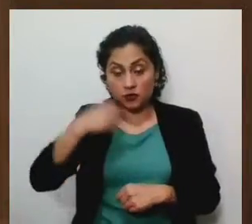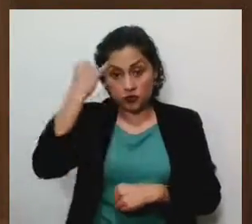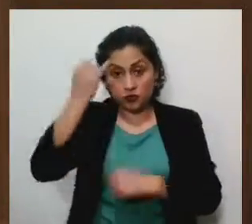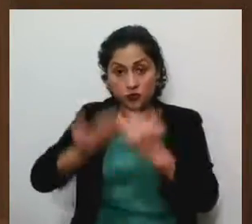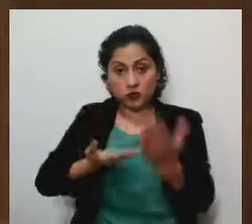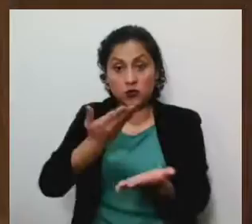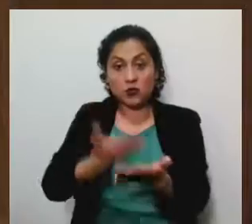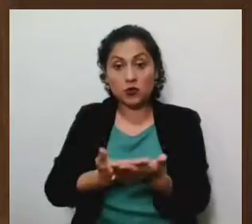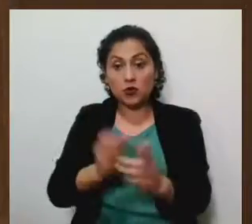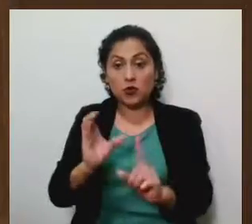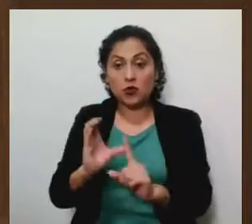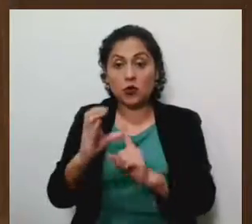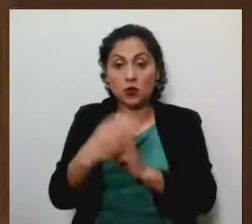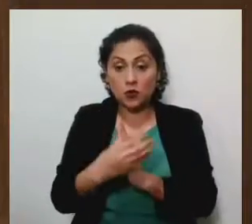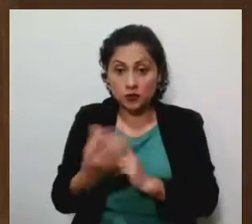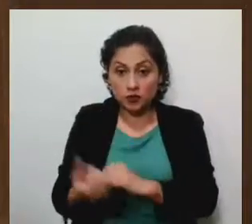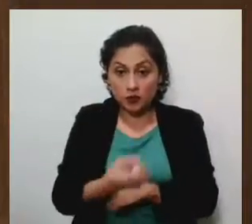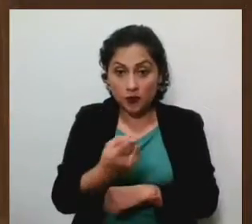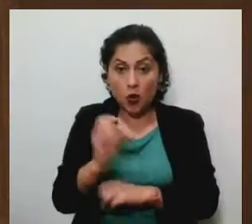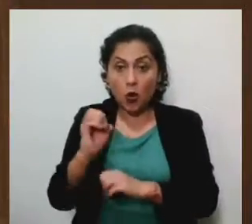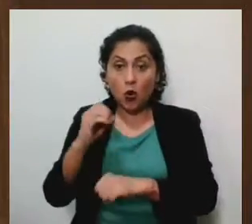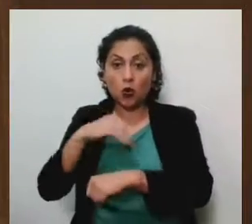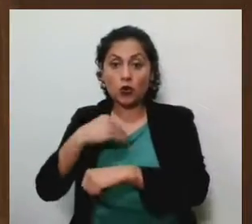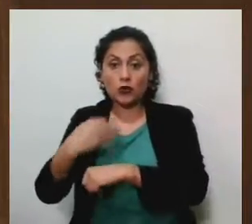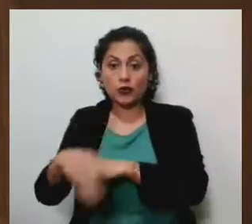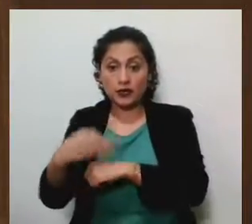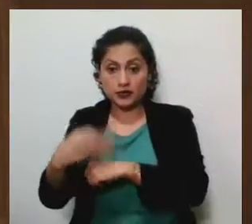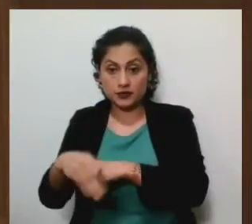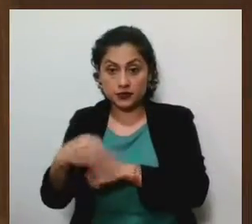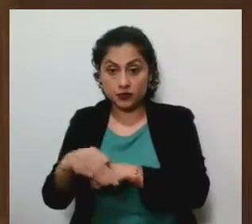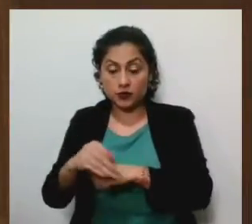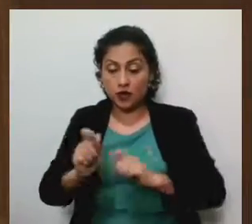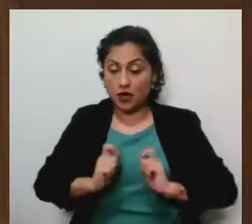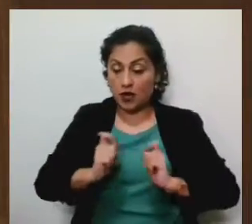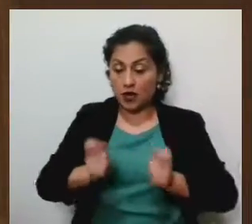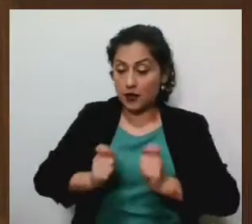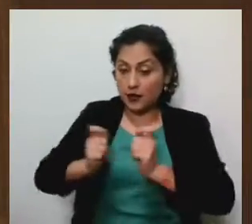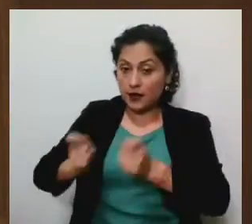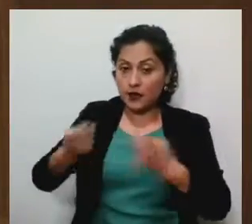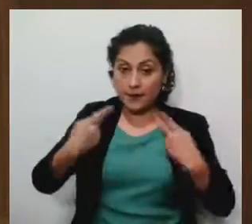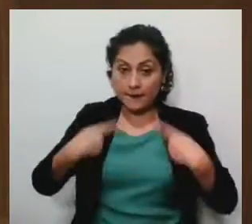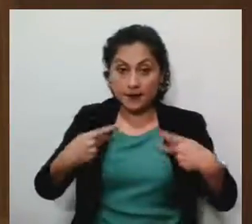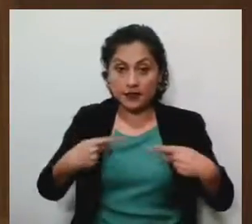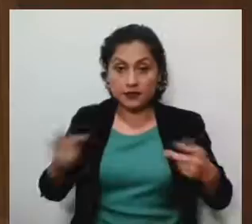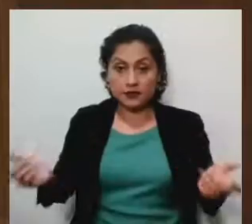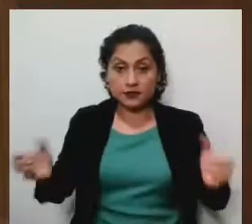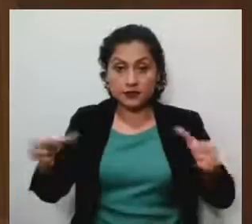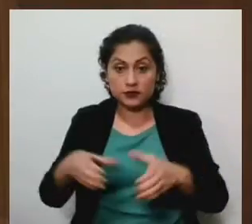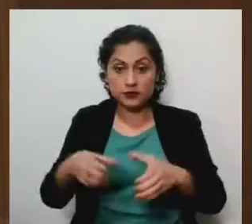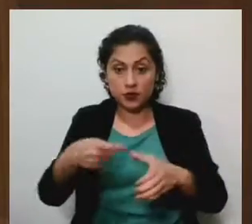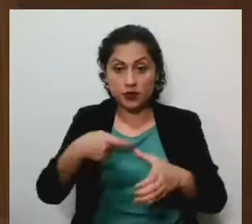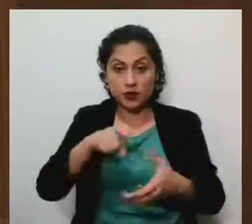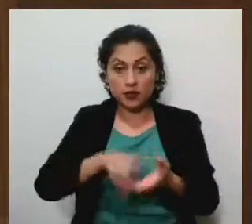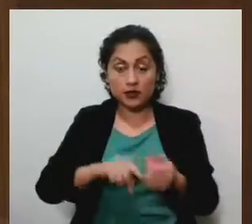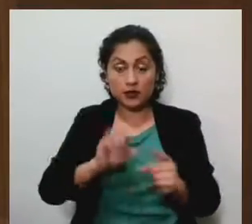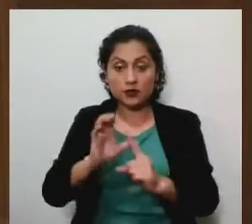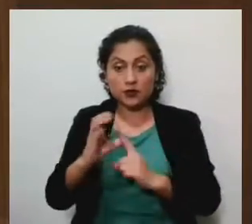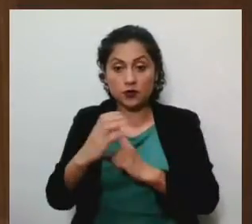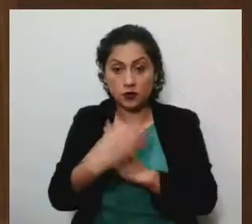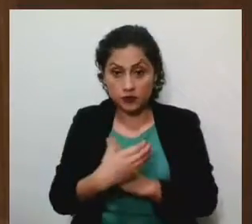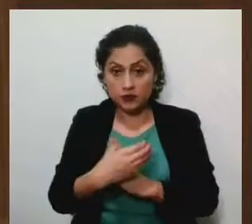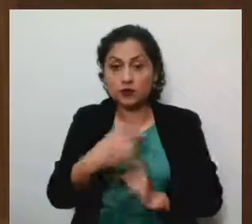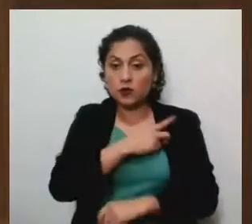permanentes y transitorias, es decir, en el nombramiento de las y los integrantes que las presiden, se procure la paridad de